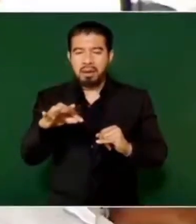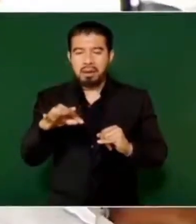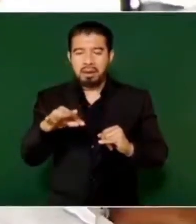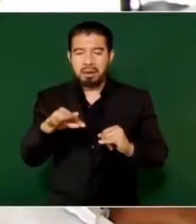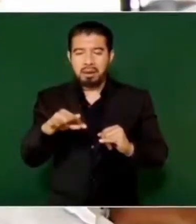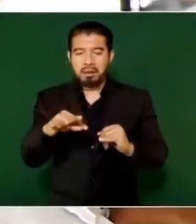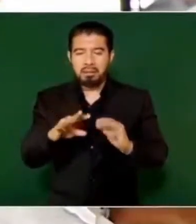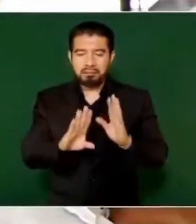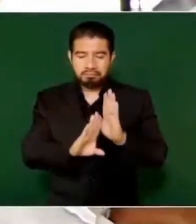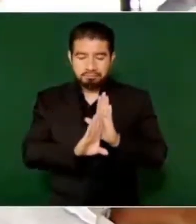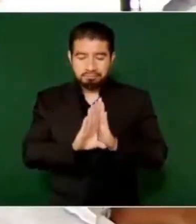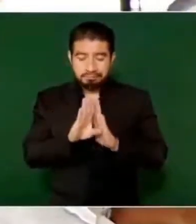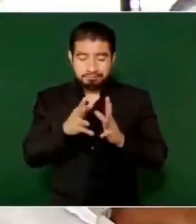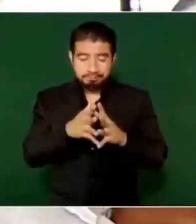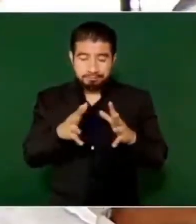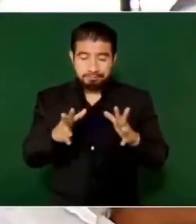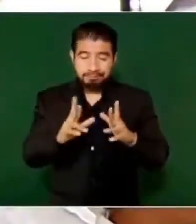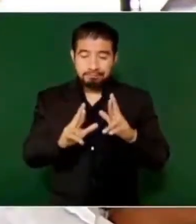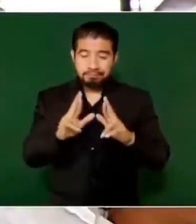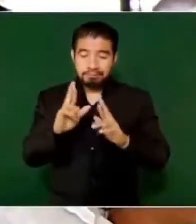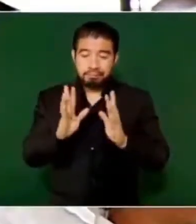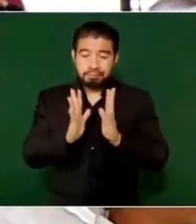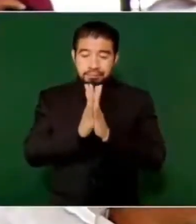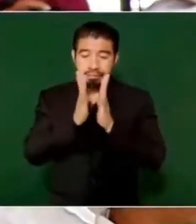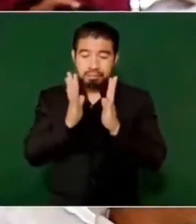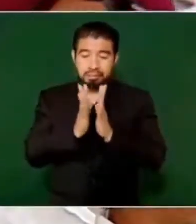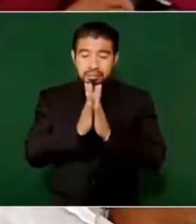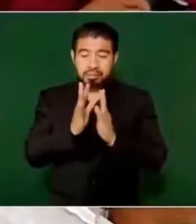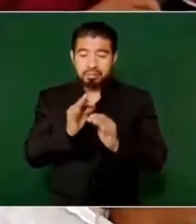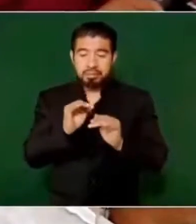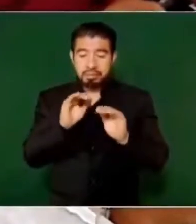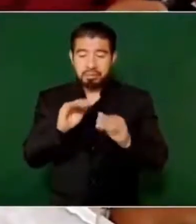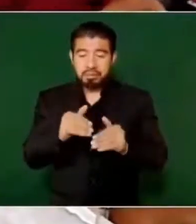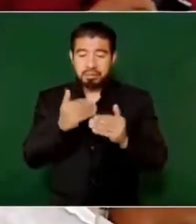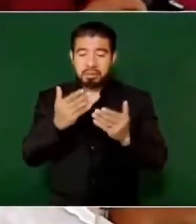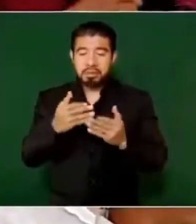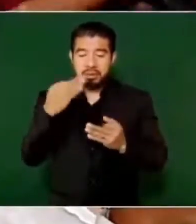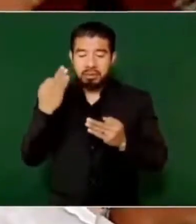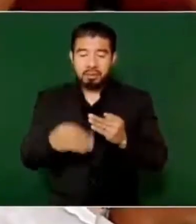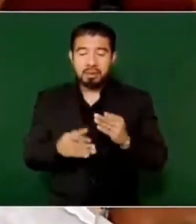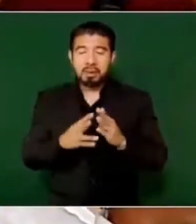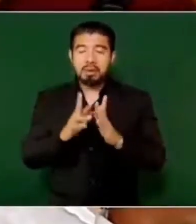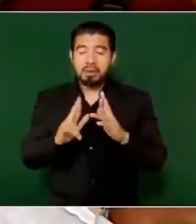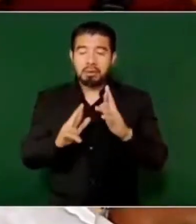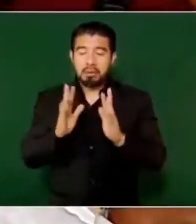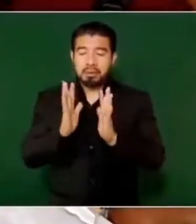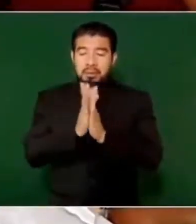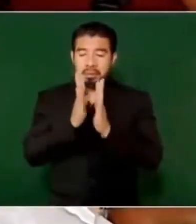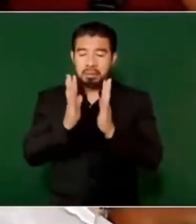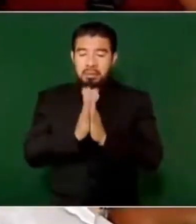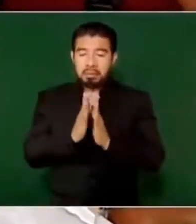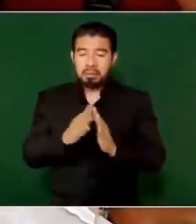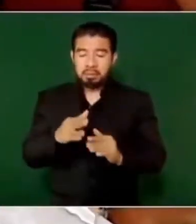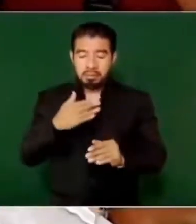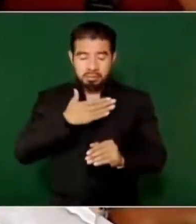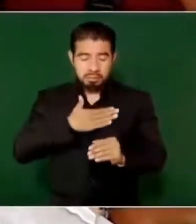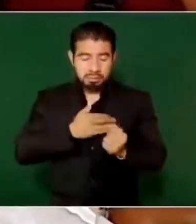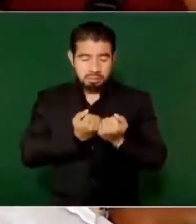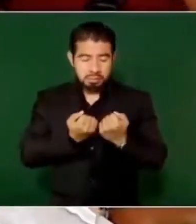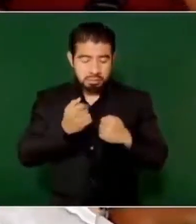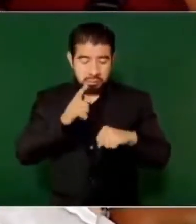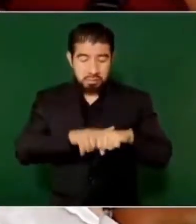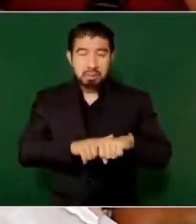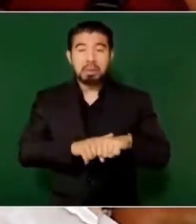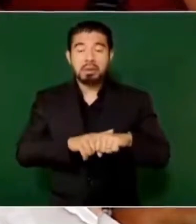bollante, democracia, sino porque usted plantea también que faltaba la democracia, que faltaba justicia social, que